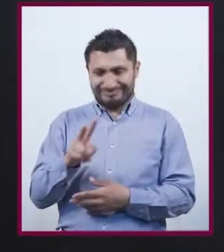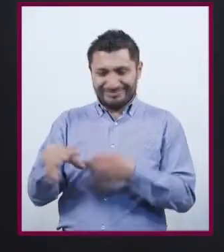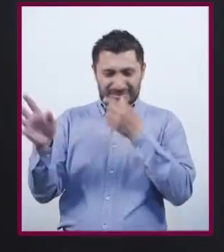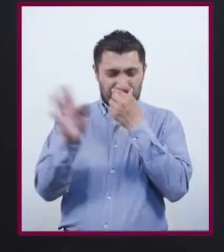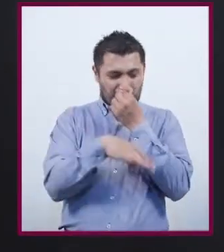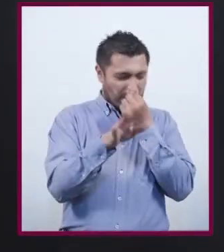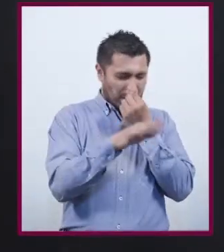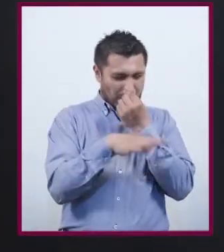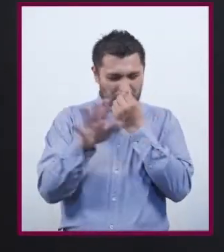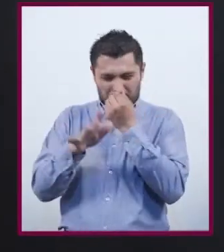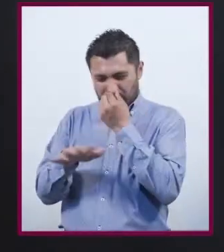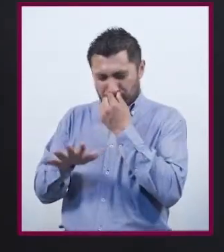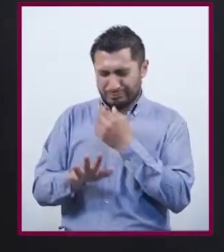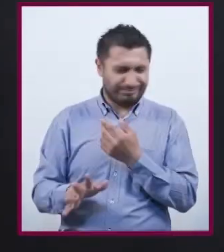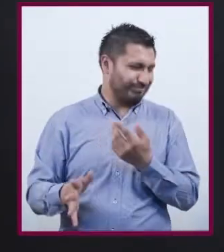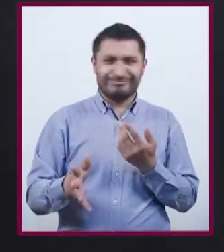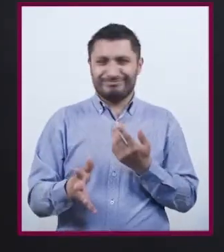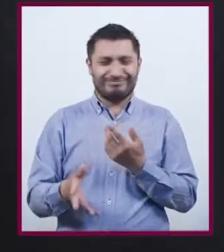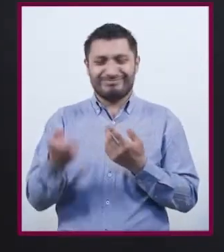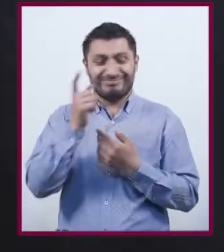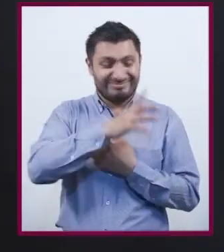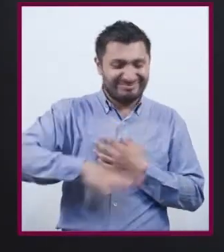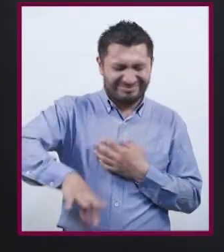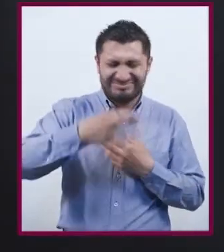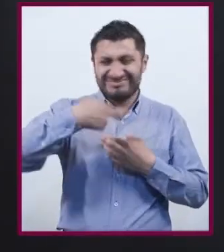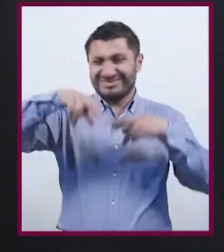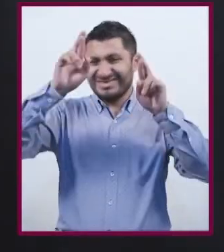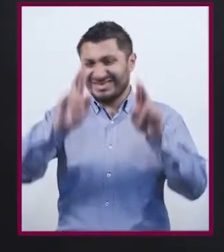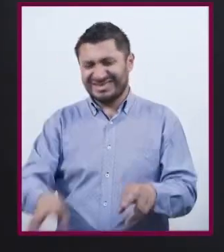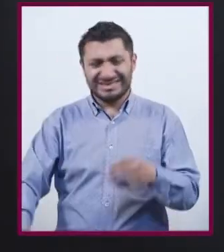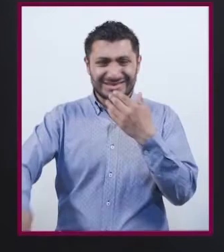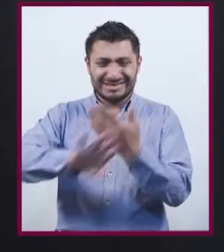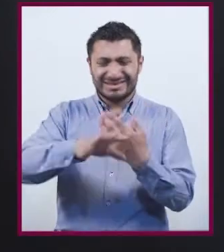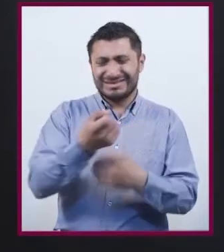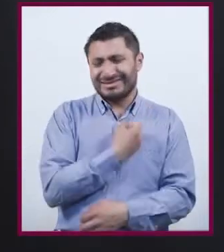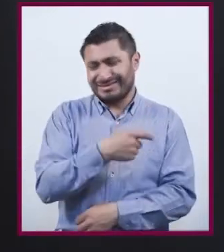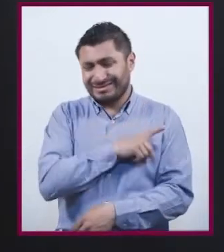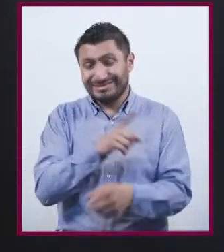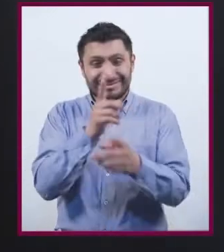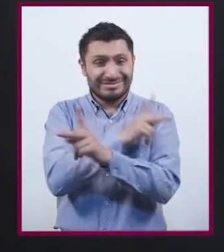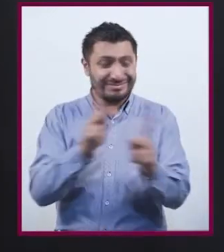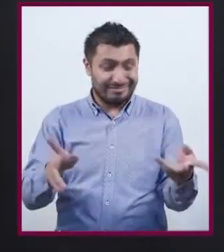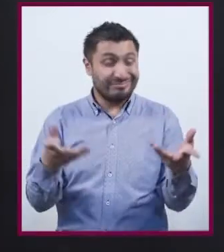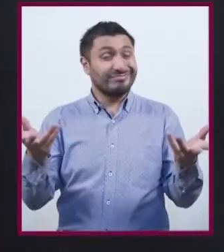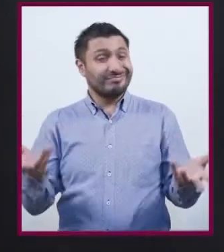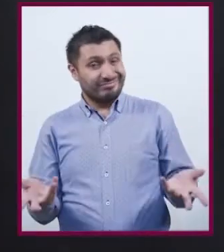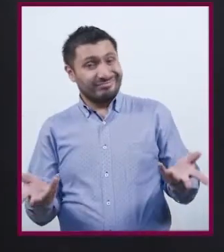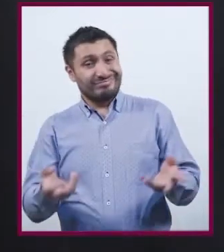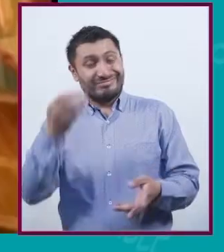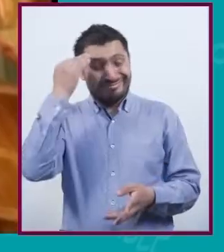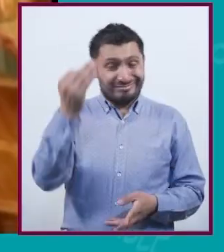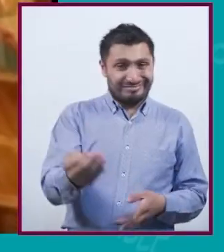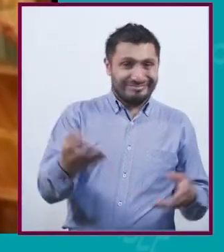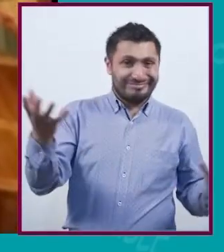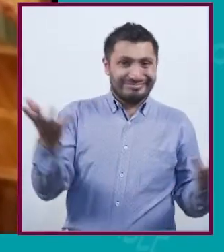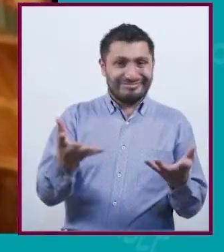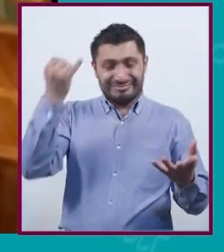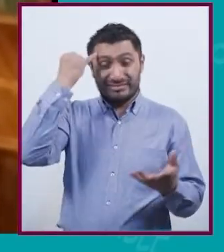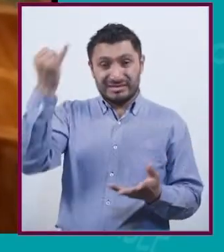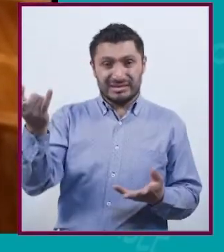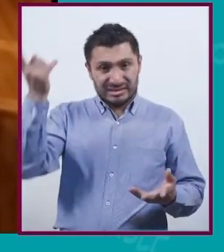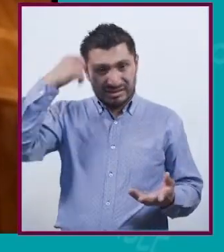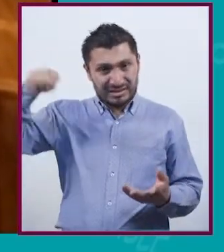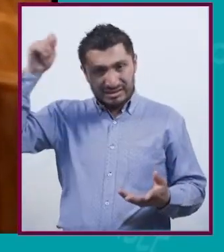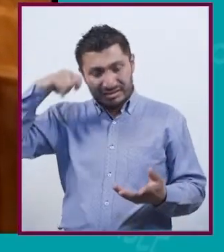humanos y siendo fuente de los olores más putrefactos, lo que representaba una afectación a la salud pública. En este